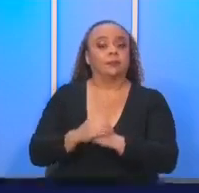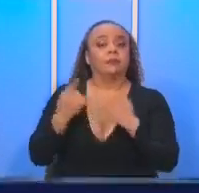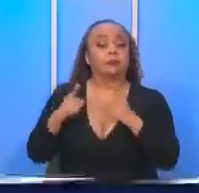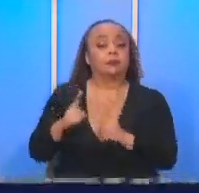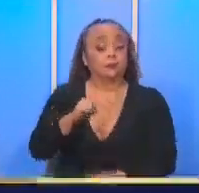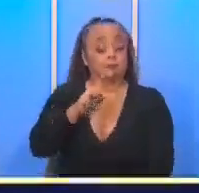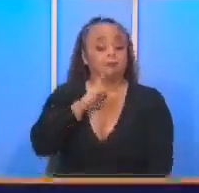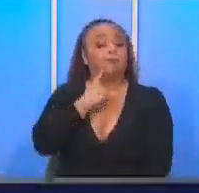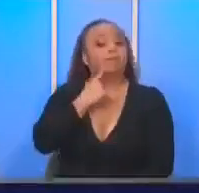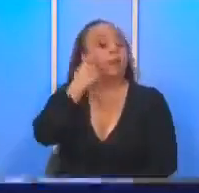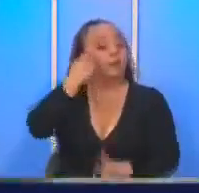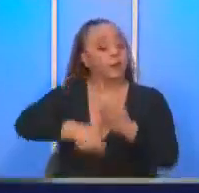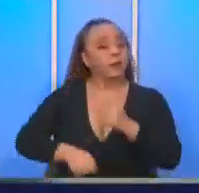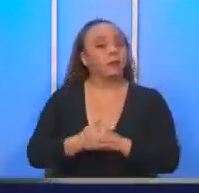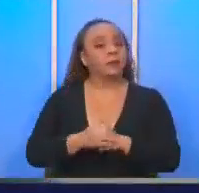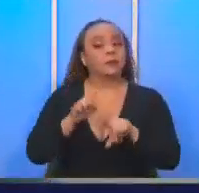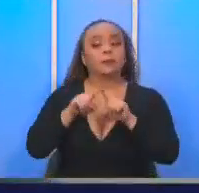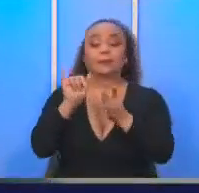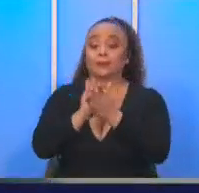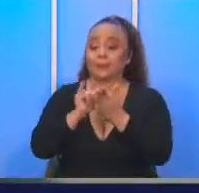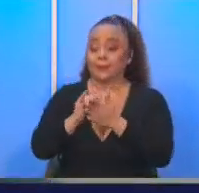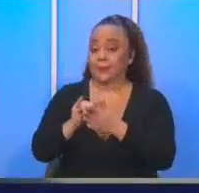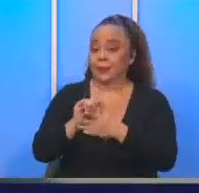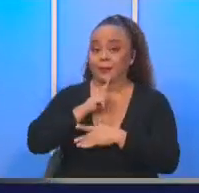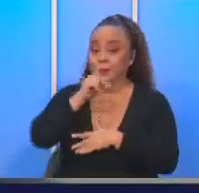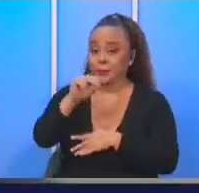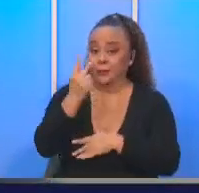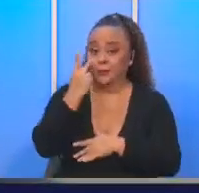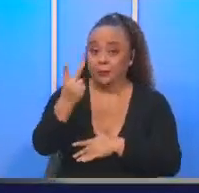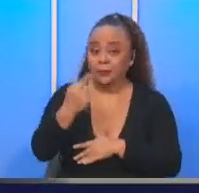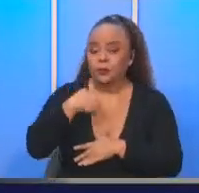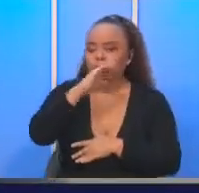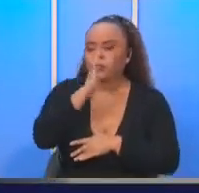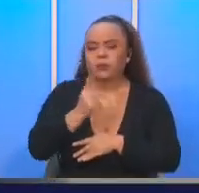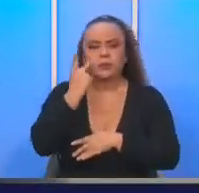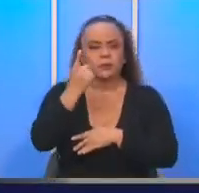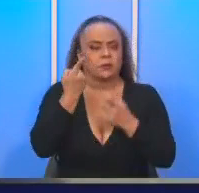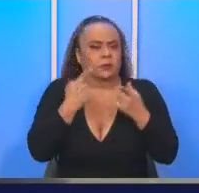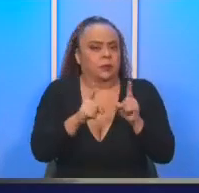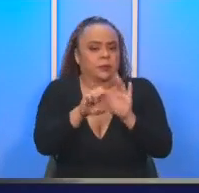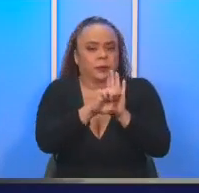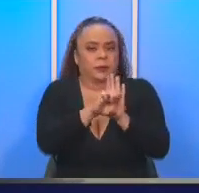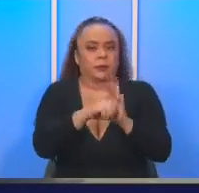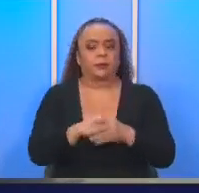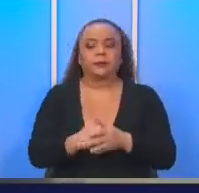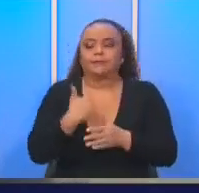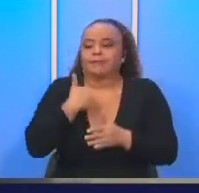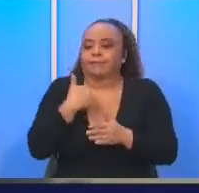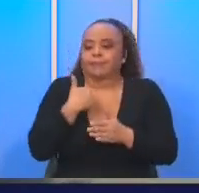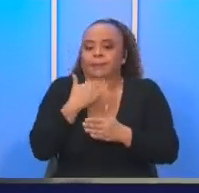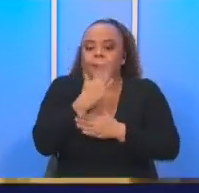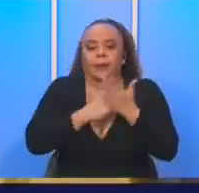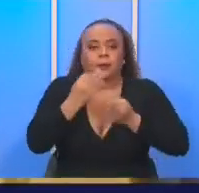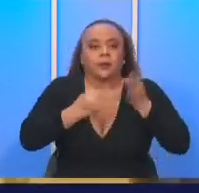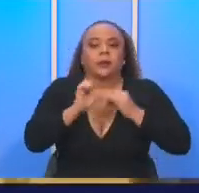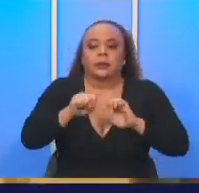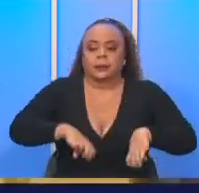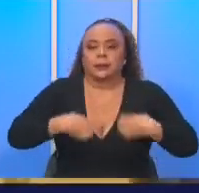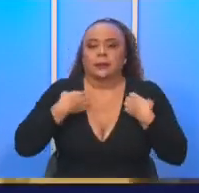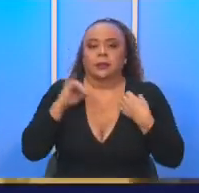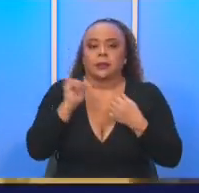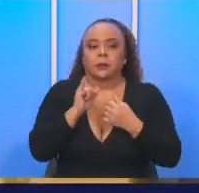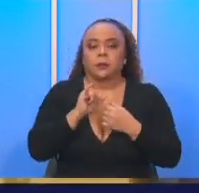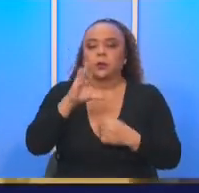consecuencias seriecitas. El problema es que eso en la práctica no lo vemos. Yo nunca he visto un caso, por ejemplo, en el que haya, por ejemplo, a nivel judicial sí existe lo que se llama